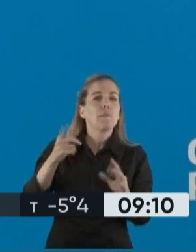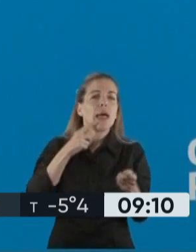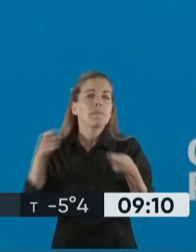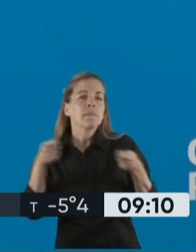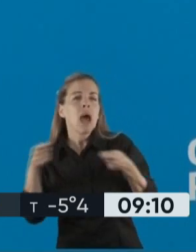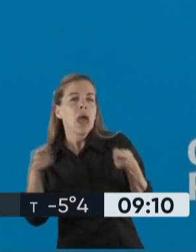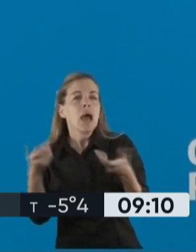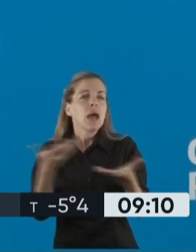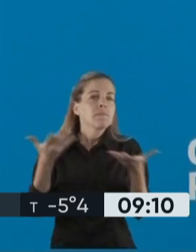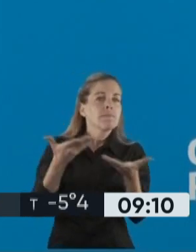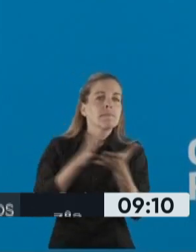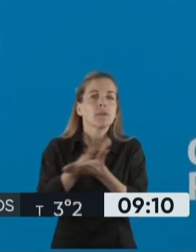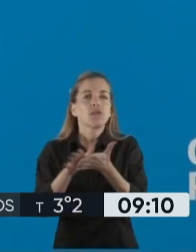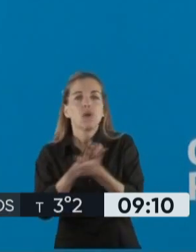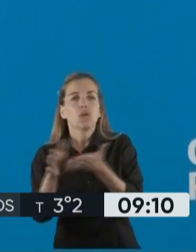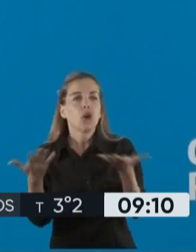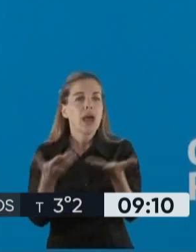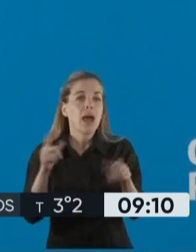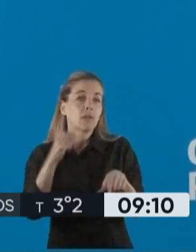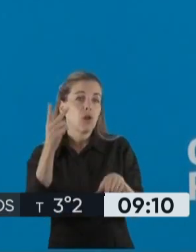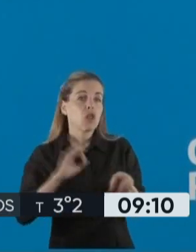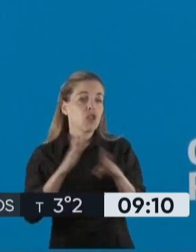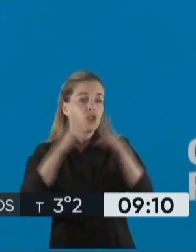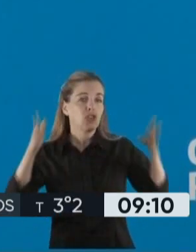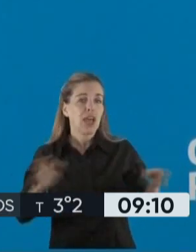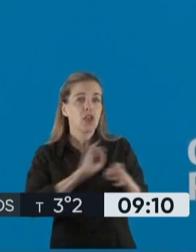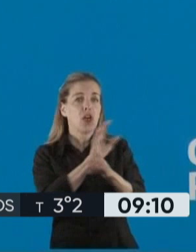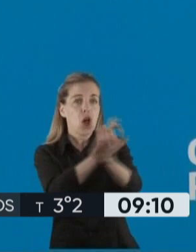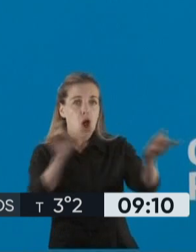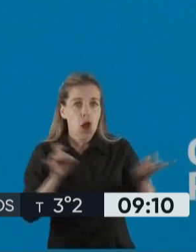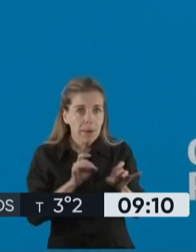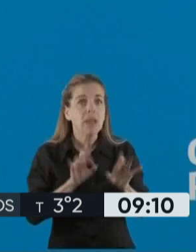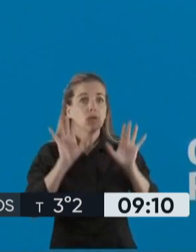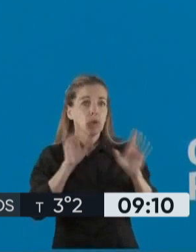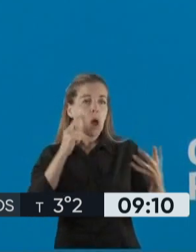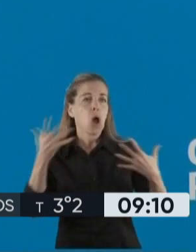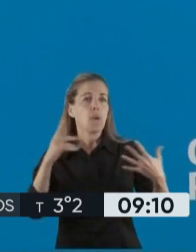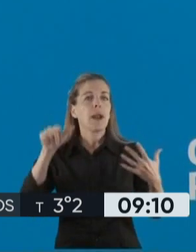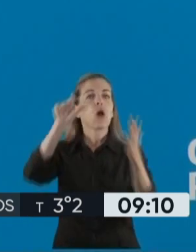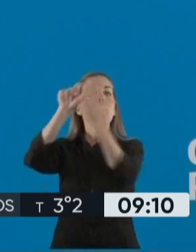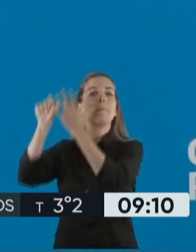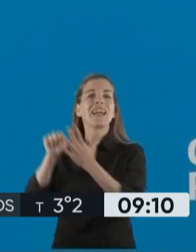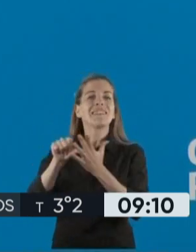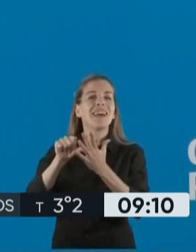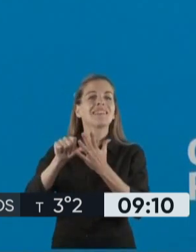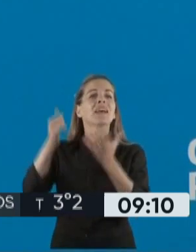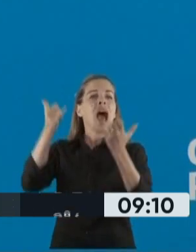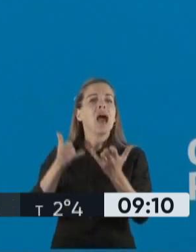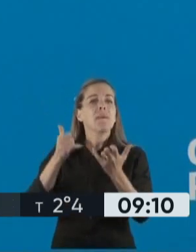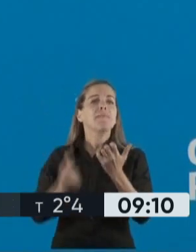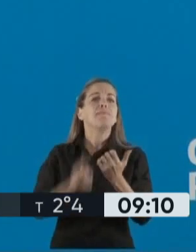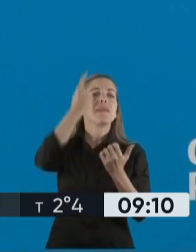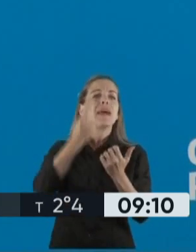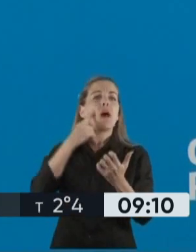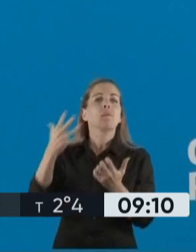gestionar de la mejor manera posible durante la pandemia que países que tuvieron acceso desde el primer día a todas las vacunas, que tenían sistemas de salud más fuertes,